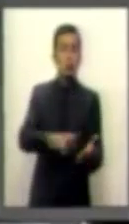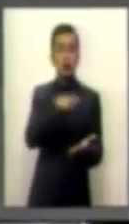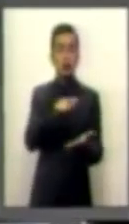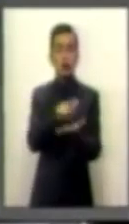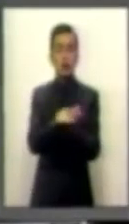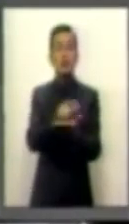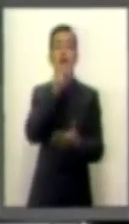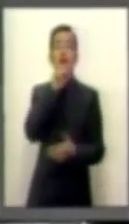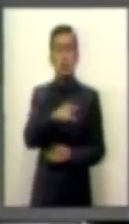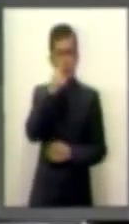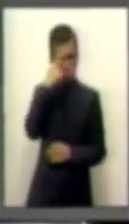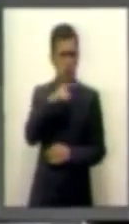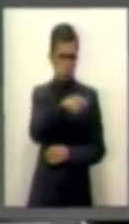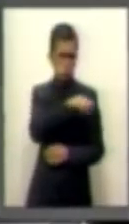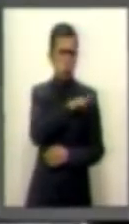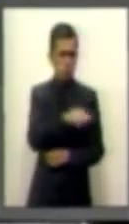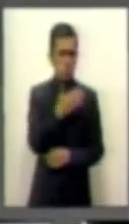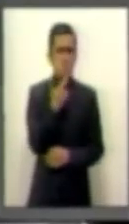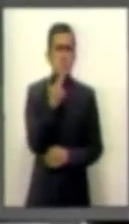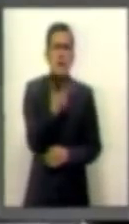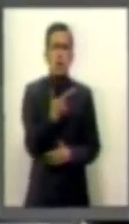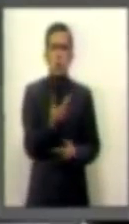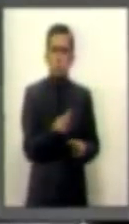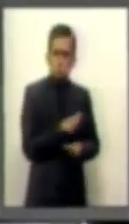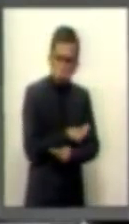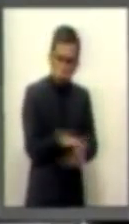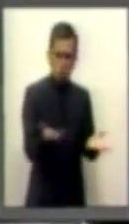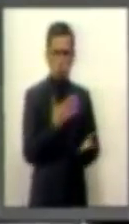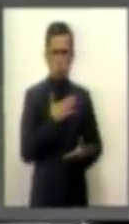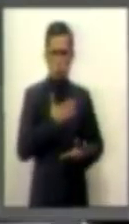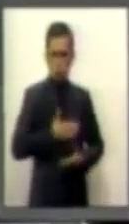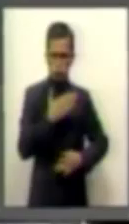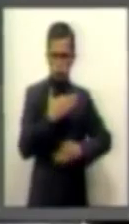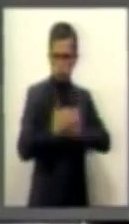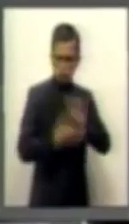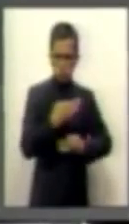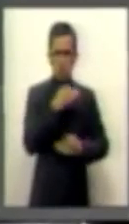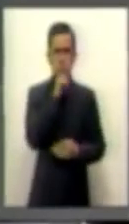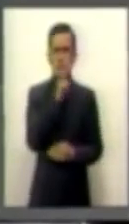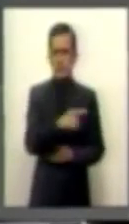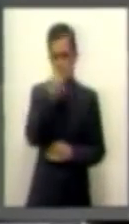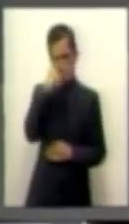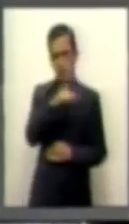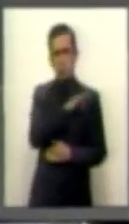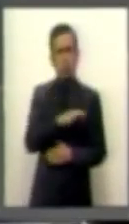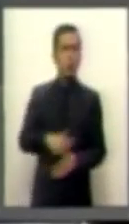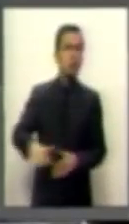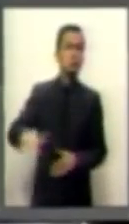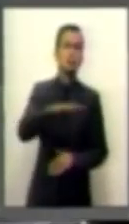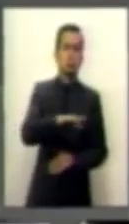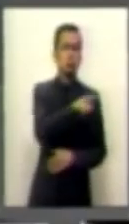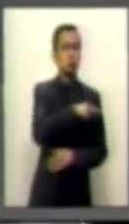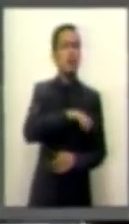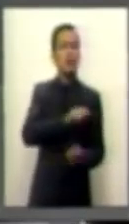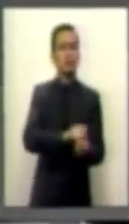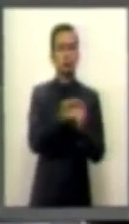mejor acceso a mecanismos de justicia y se favorezca un entorno que incentive la formalidad